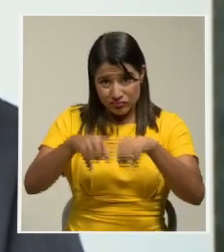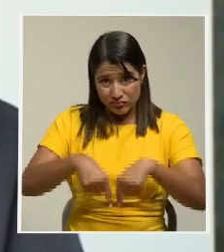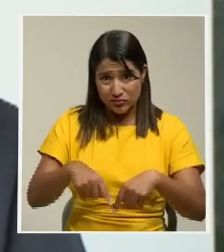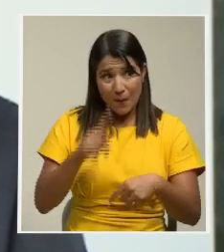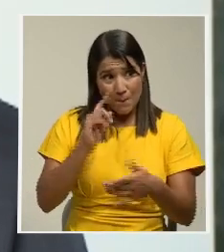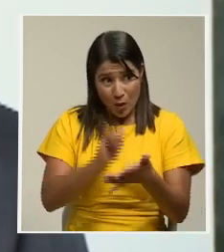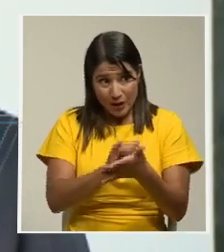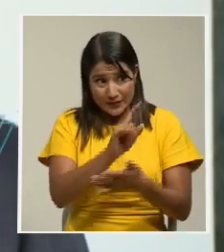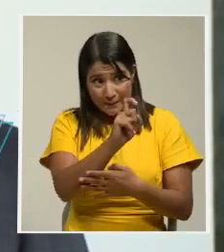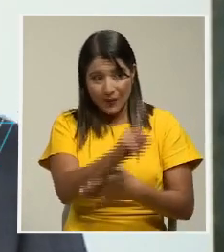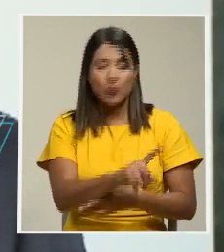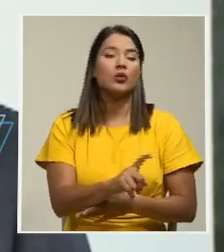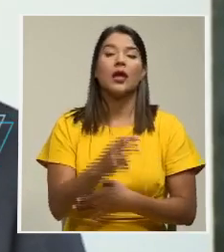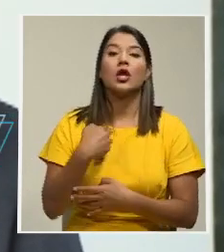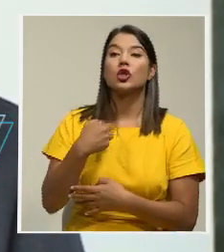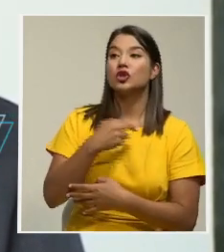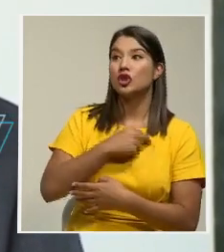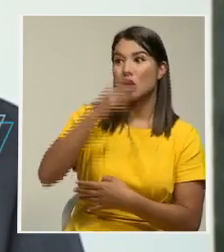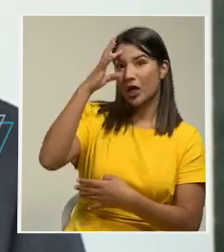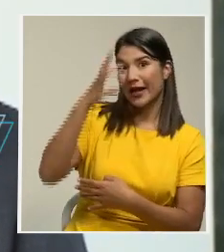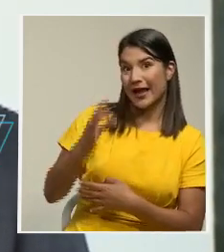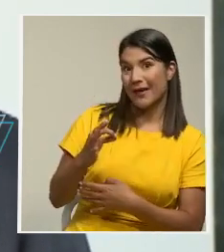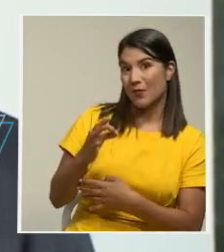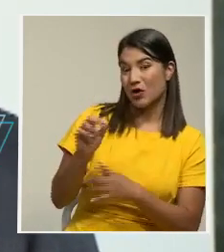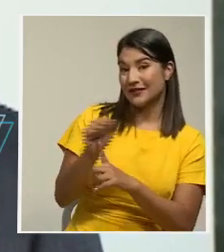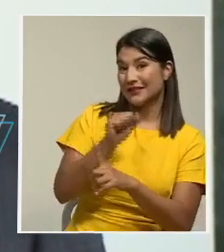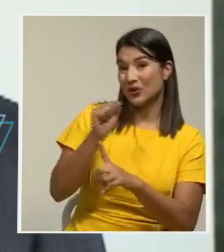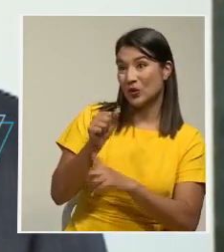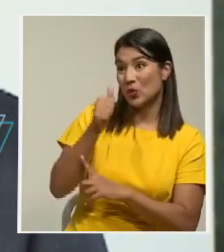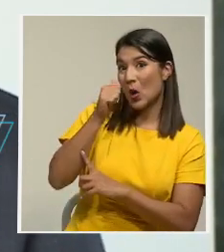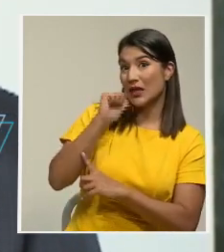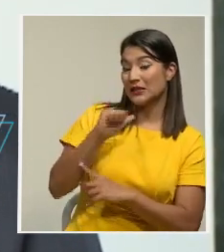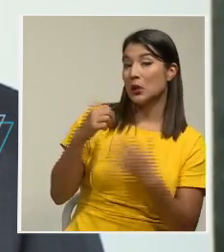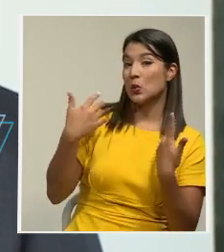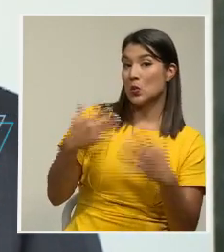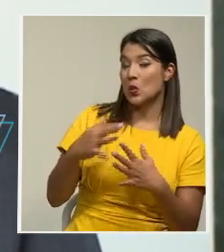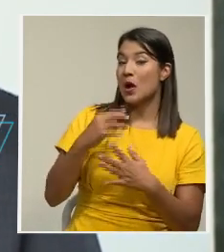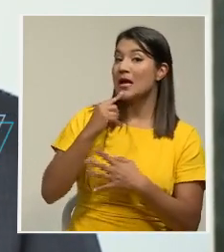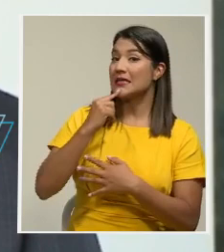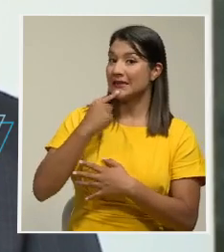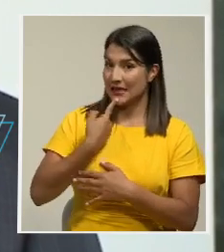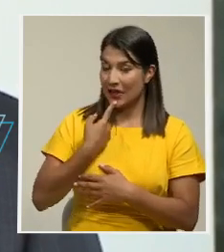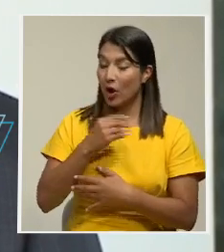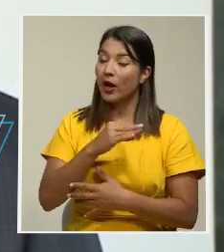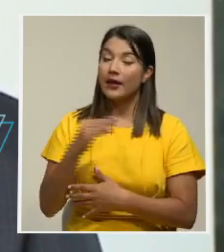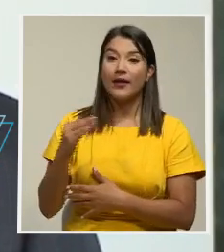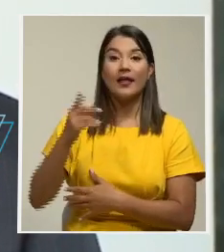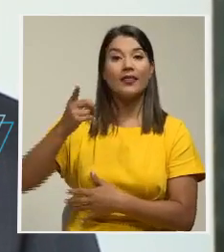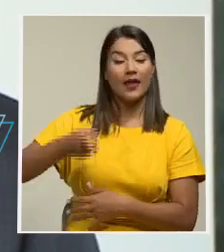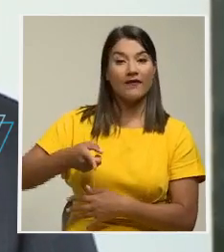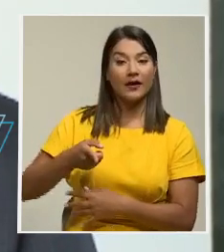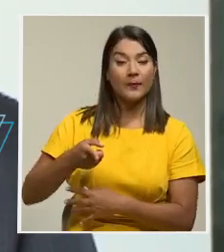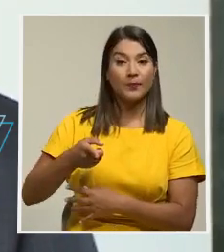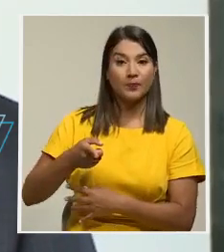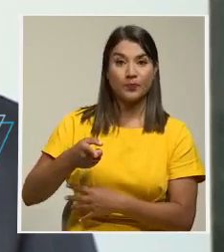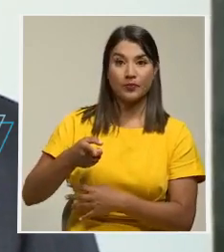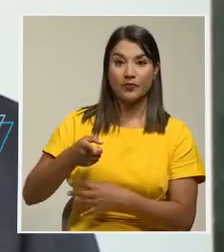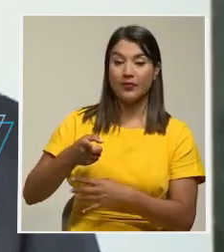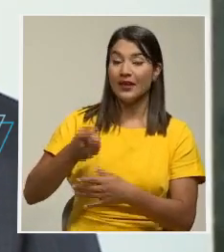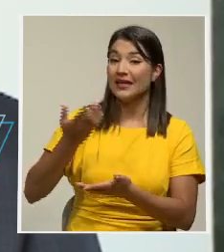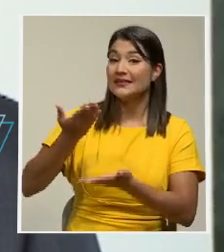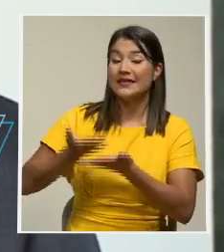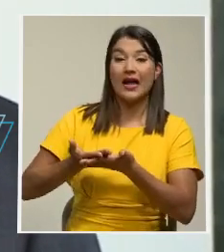el incidente de ayer, que fue muy revelador, es grave, es muy serio y debe definitivamente